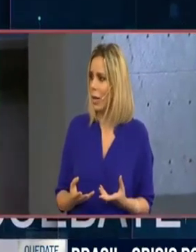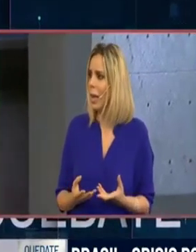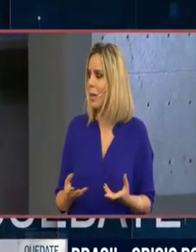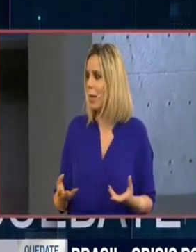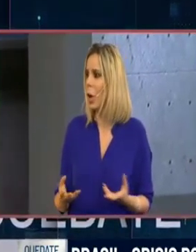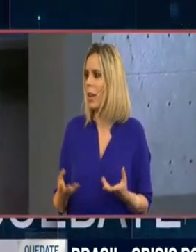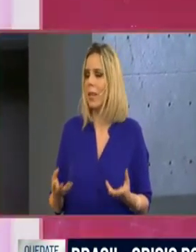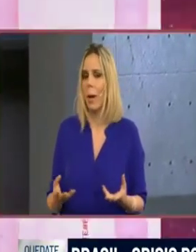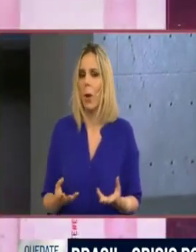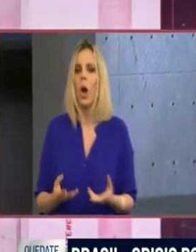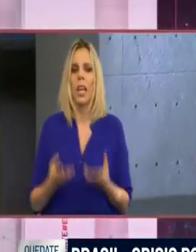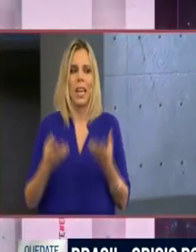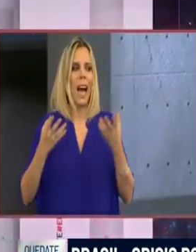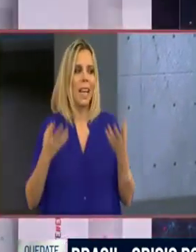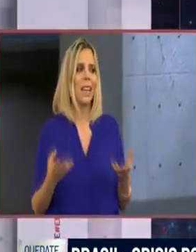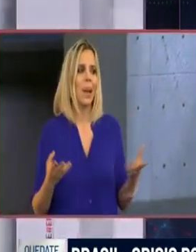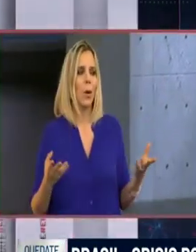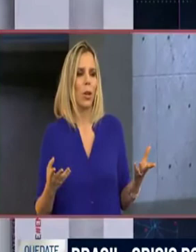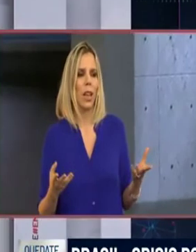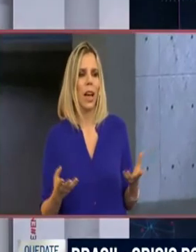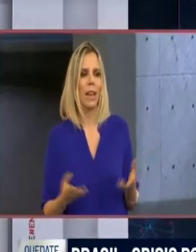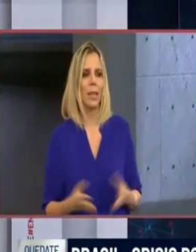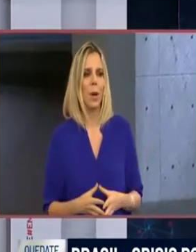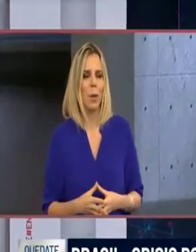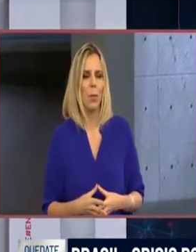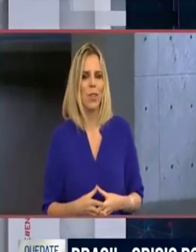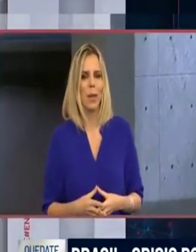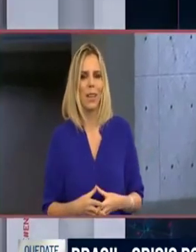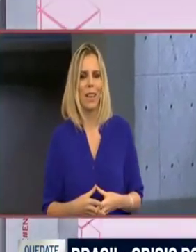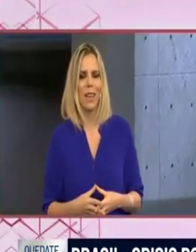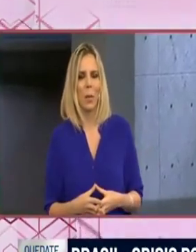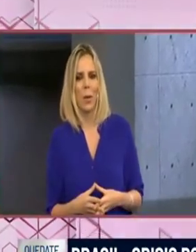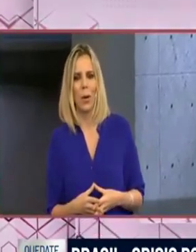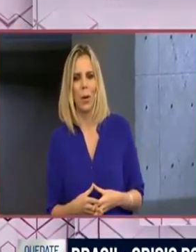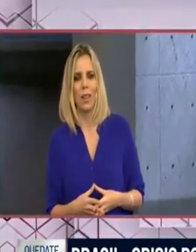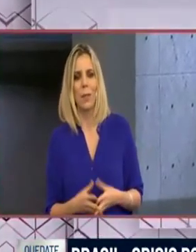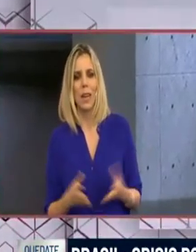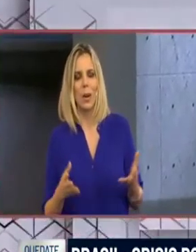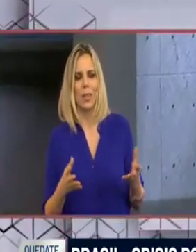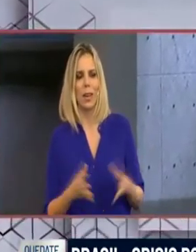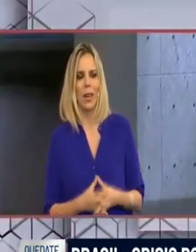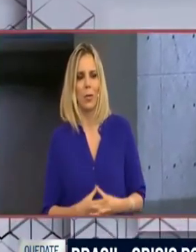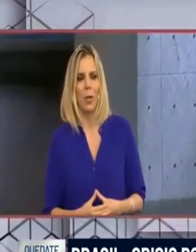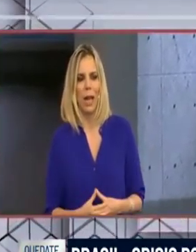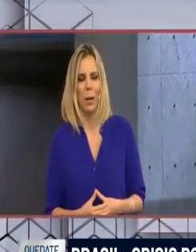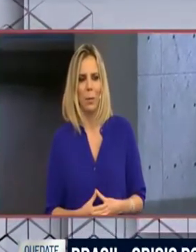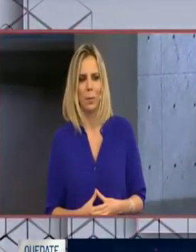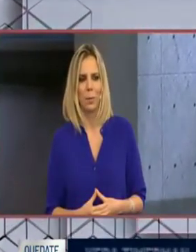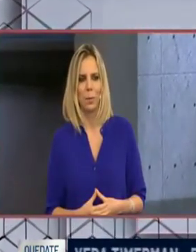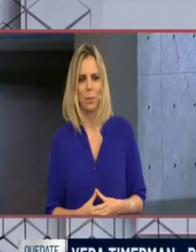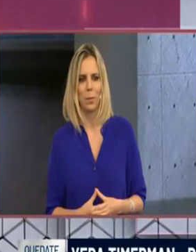contagios y tiene el epicentro en San Pablo. Y ahí estamos con Yeda Timerman. Muchísimas gracias, Yeda, por recibirnos en tu